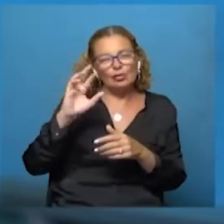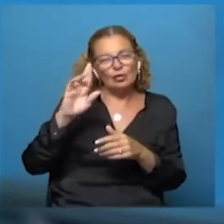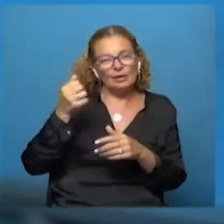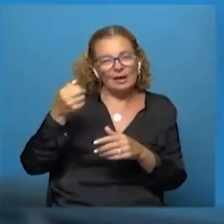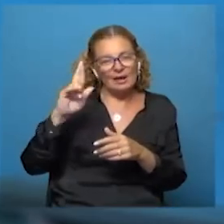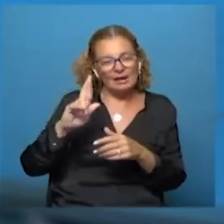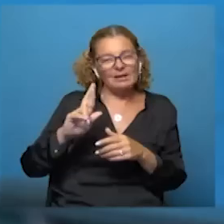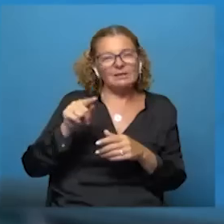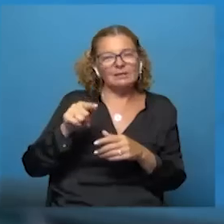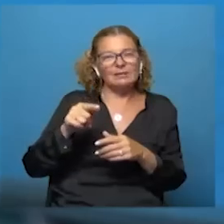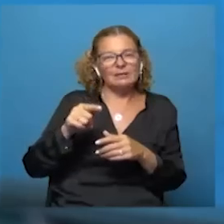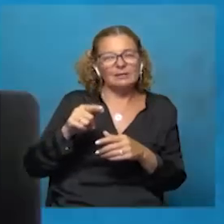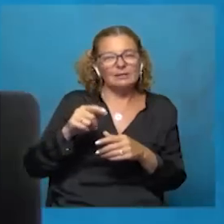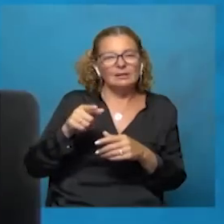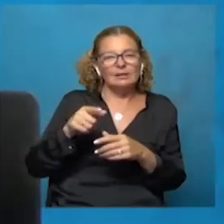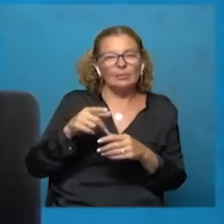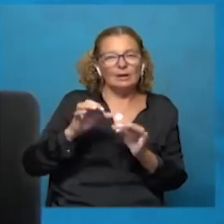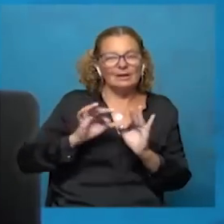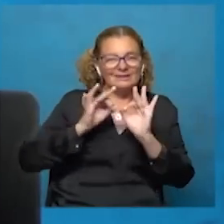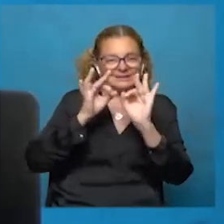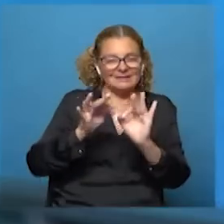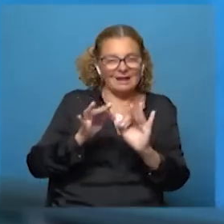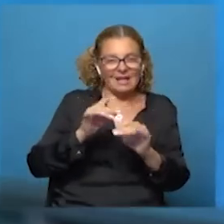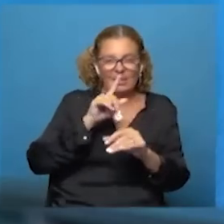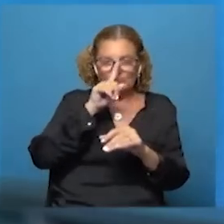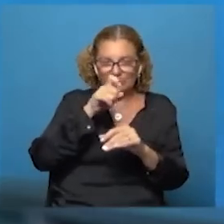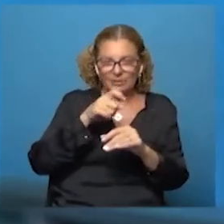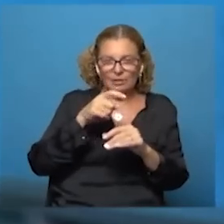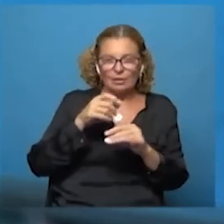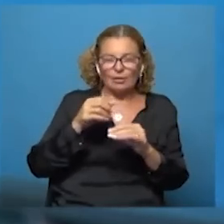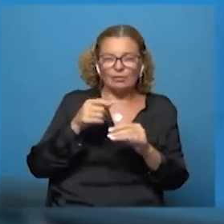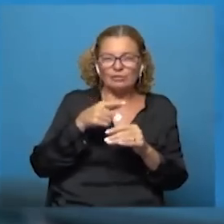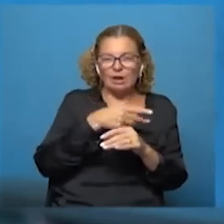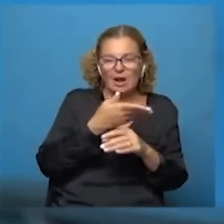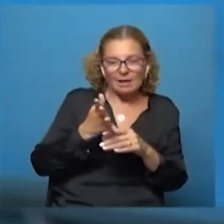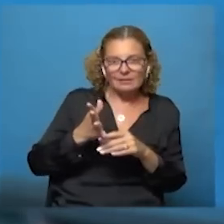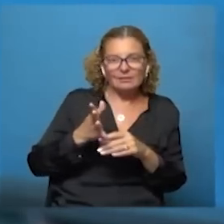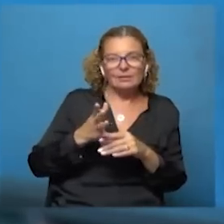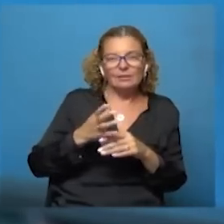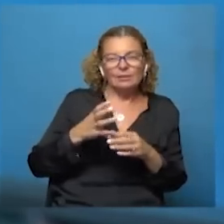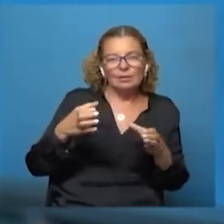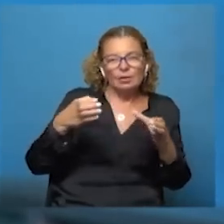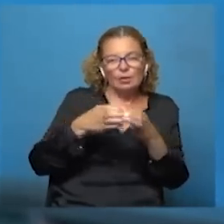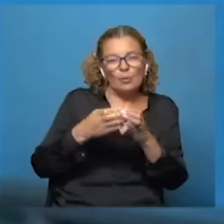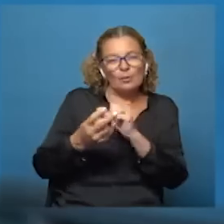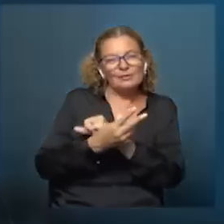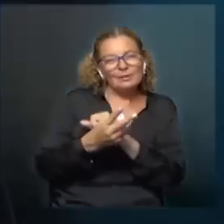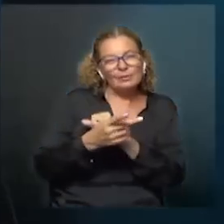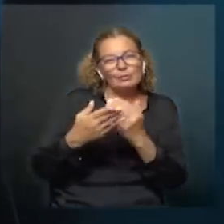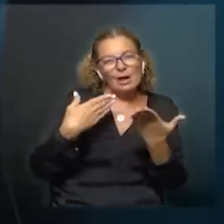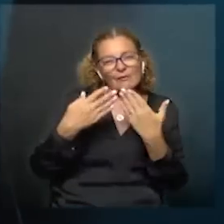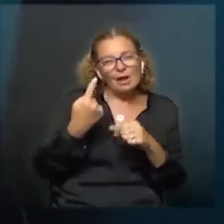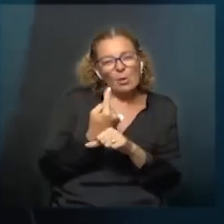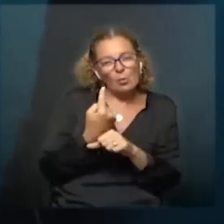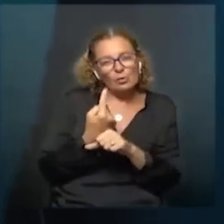yuliani fue muy interesante sí me tocó organizar todo ese aspecto con el equipo de seguridad que por qué cuando habla